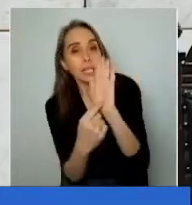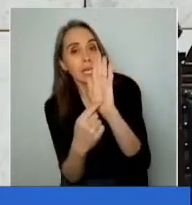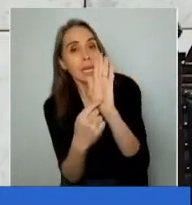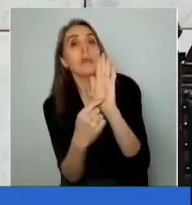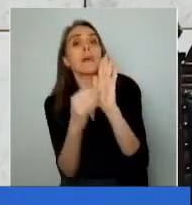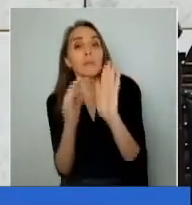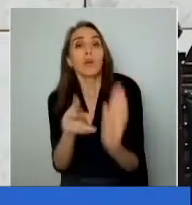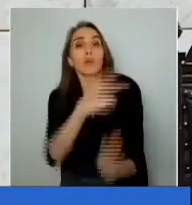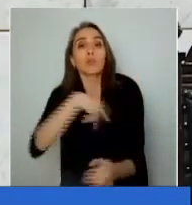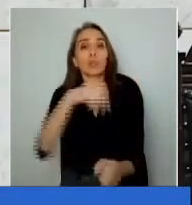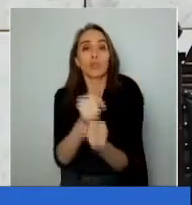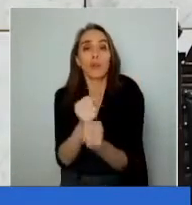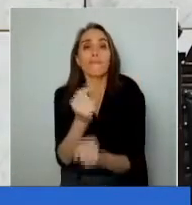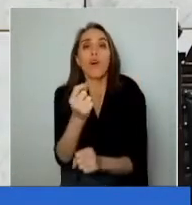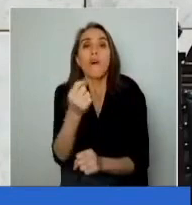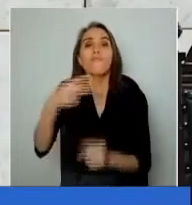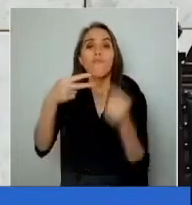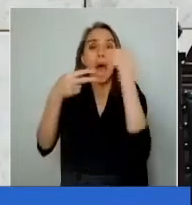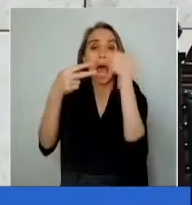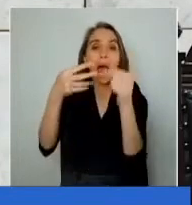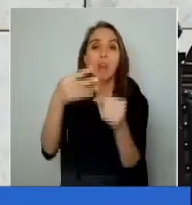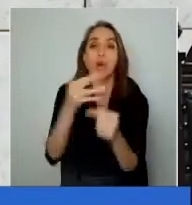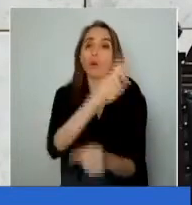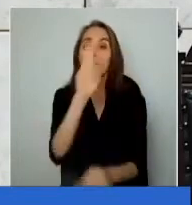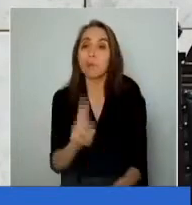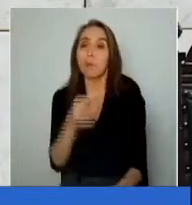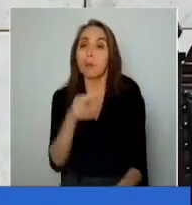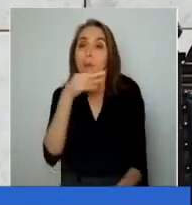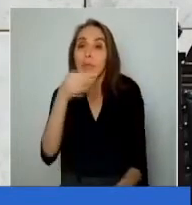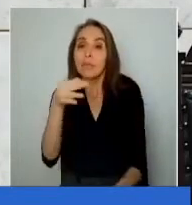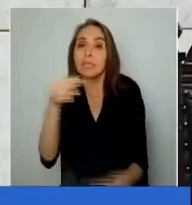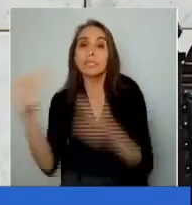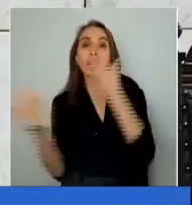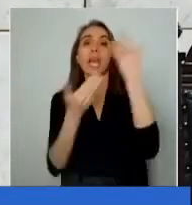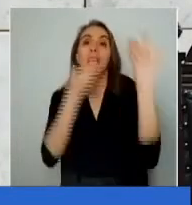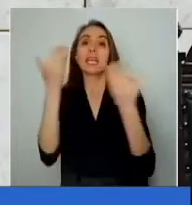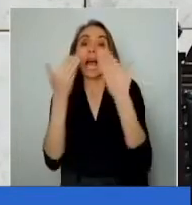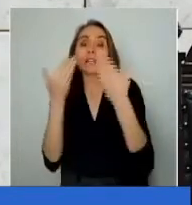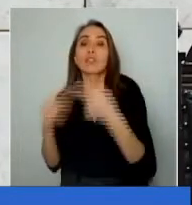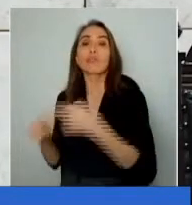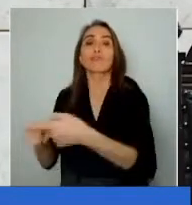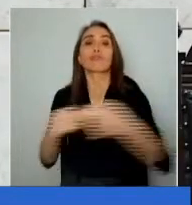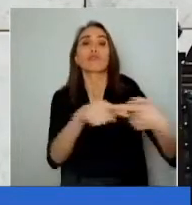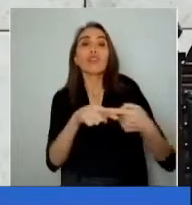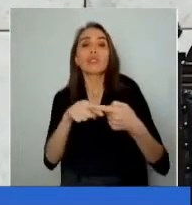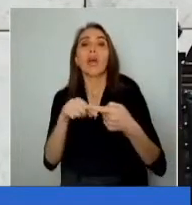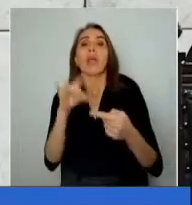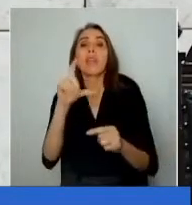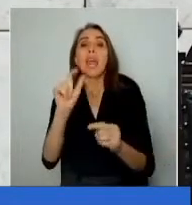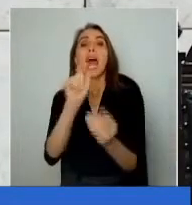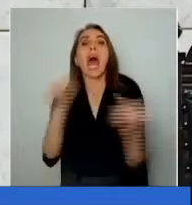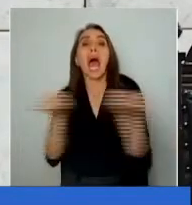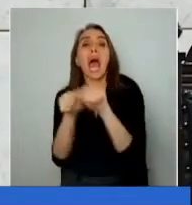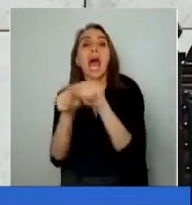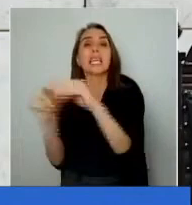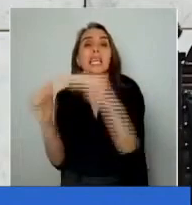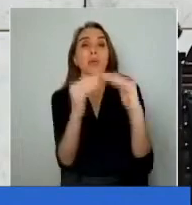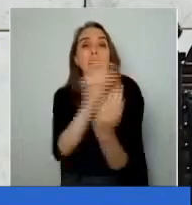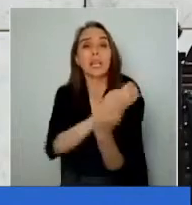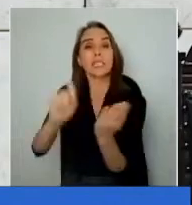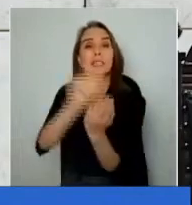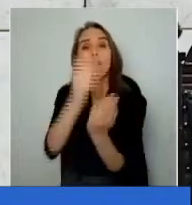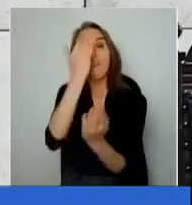República como dice el himno de la sociedad de la igualdad escrito por el gran eusebio lillo